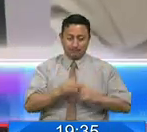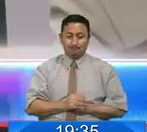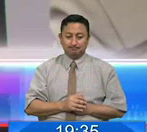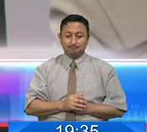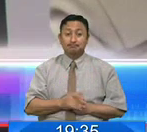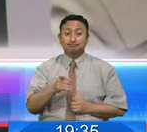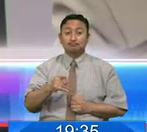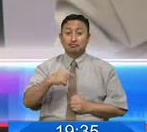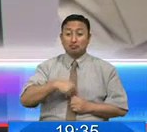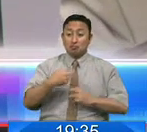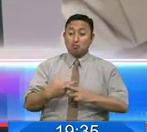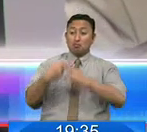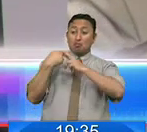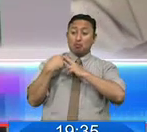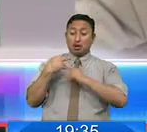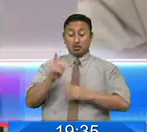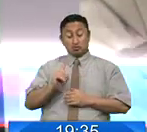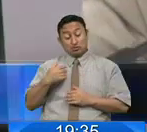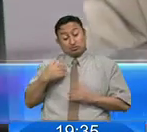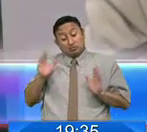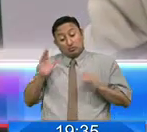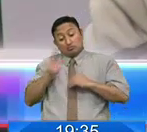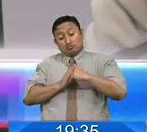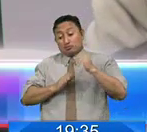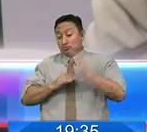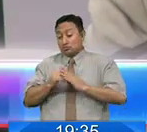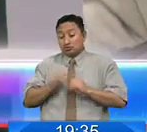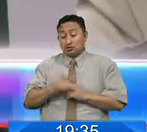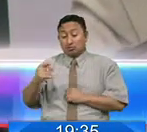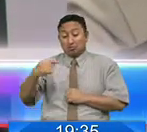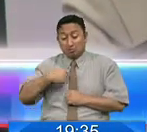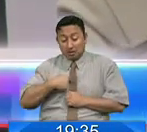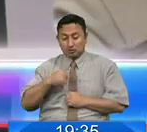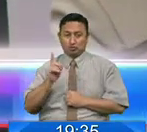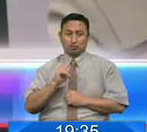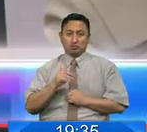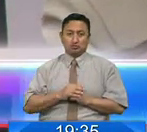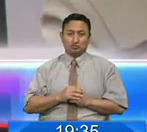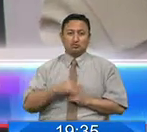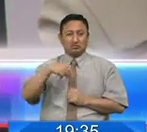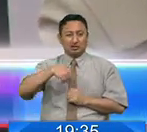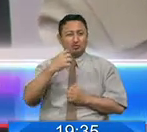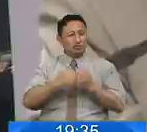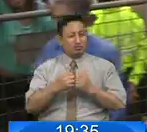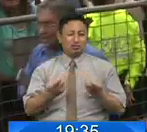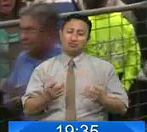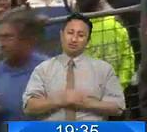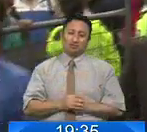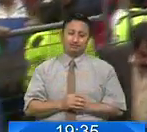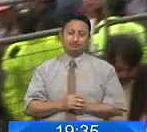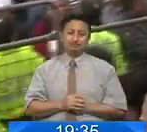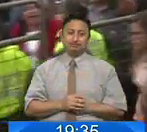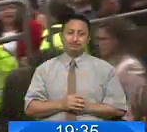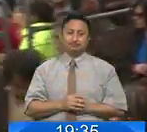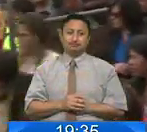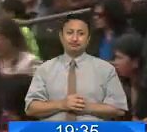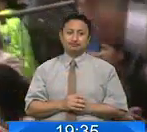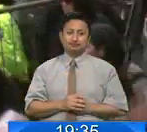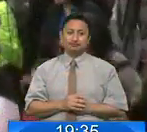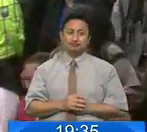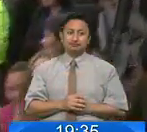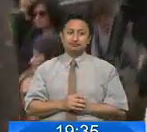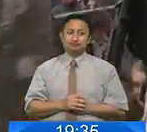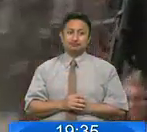que no es mi competencia no es mi competencia eso a mí no me compete le ha hecho daño a la ciudad informó sofía